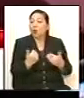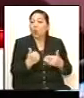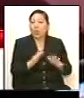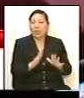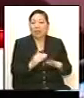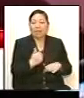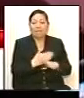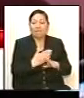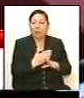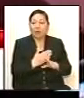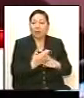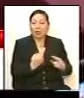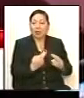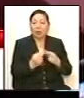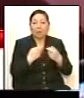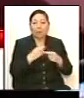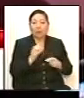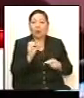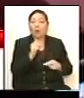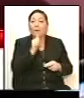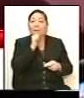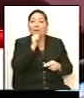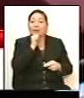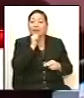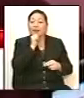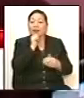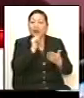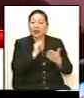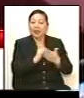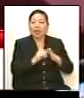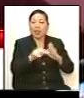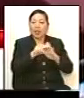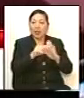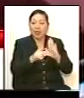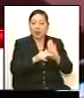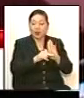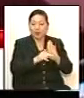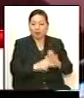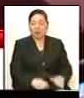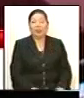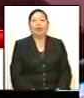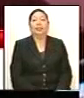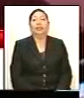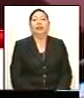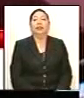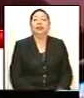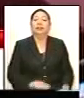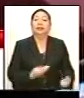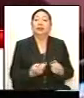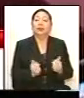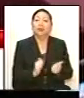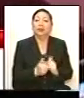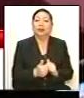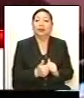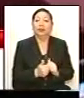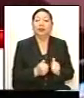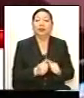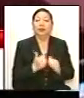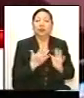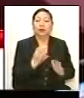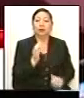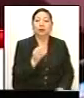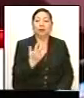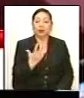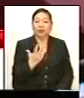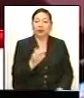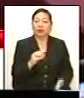las modalidades de la acción público-privada establecidas en las normas de la materia. En relación con la modificación del numeral 10.3,